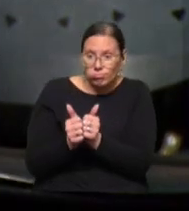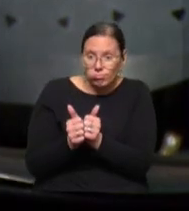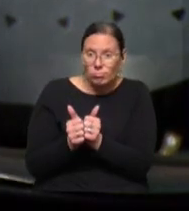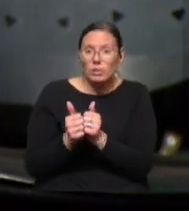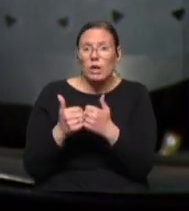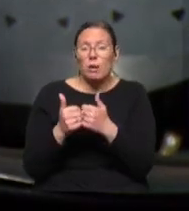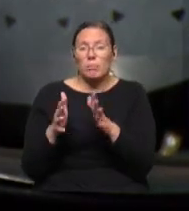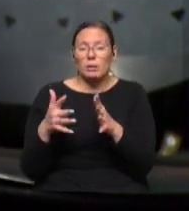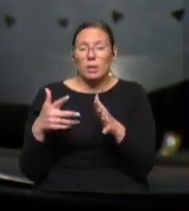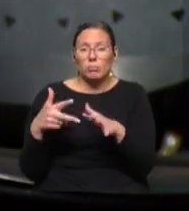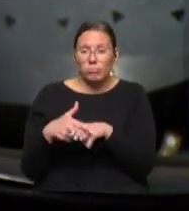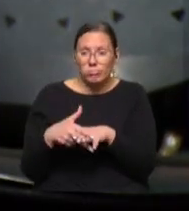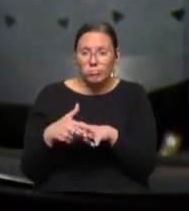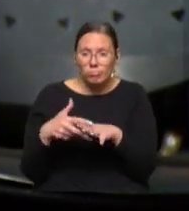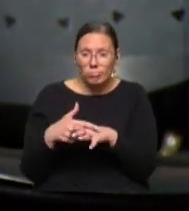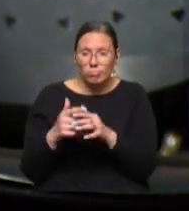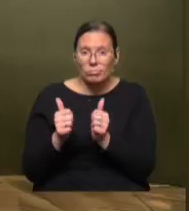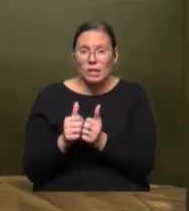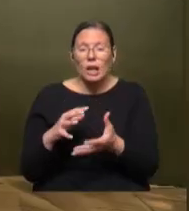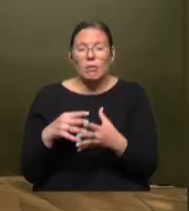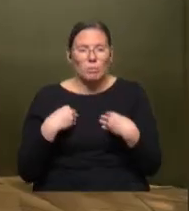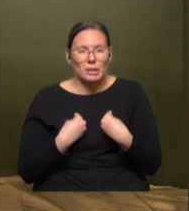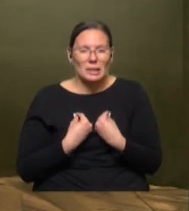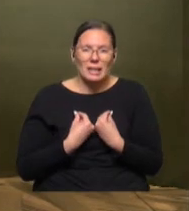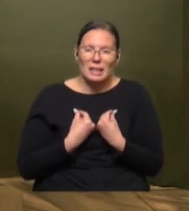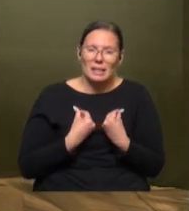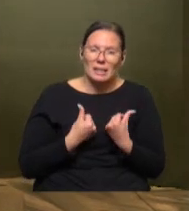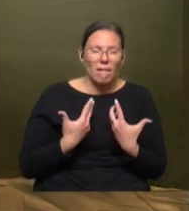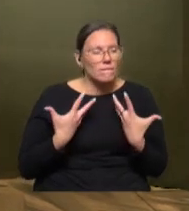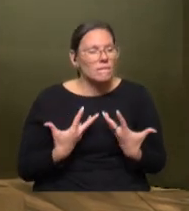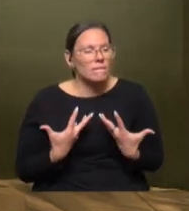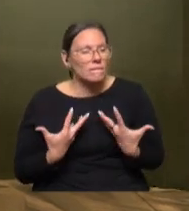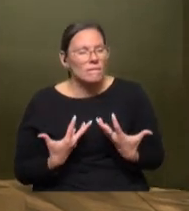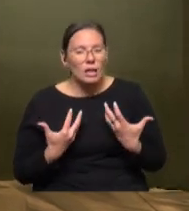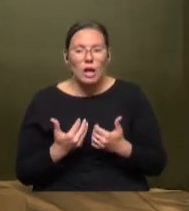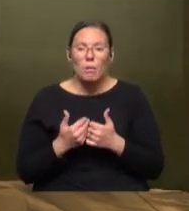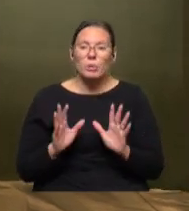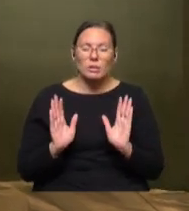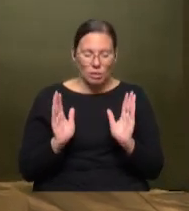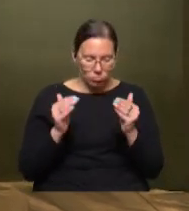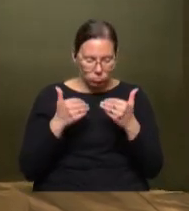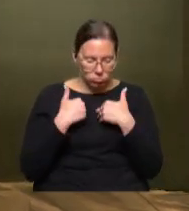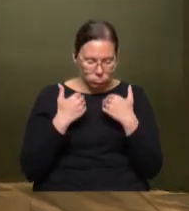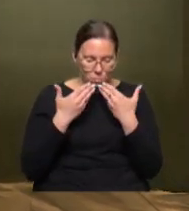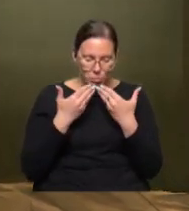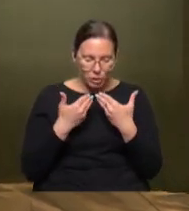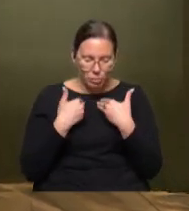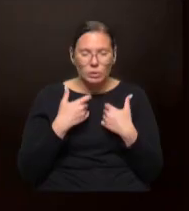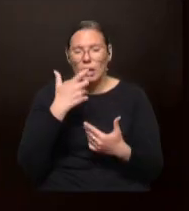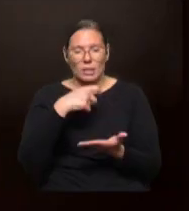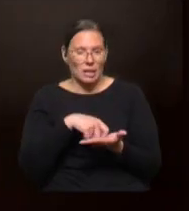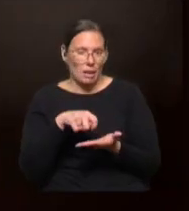se empiezan a estancar, ¿no? La forma de sentir, la forma de desear, empiezan a interpelarse, ¿no? A través de la